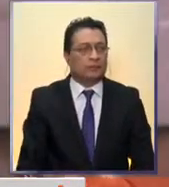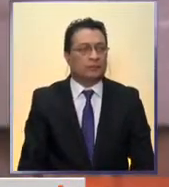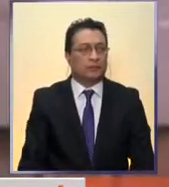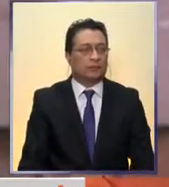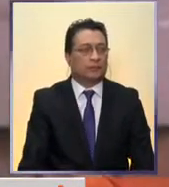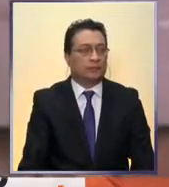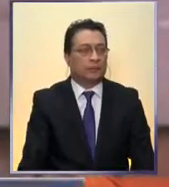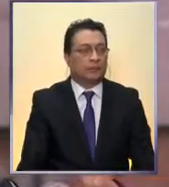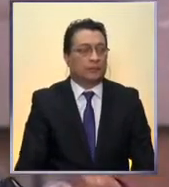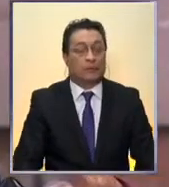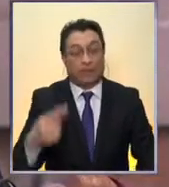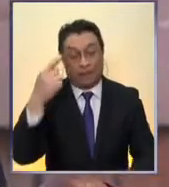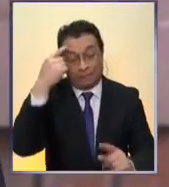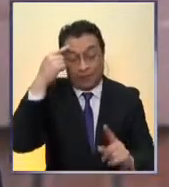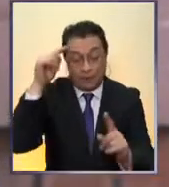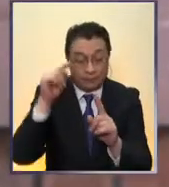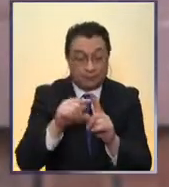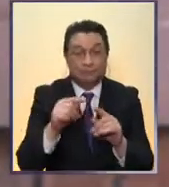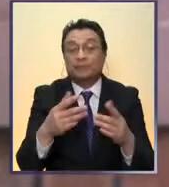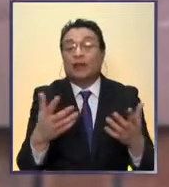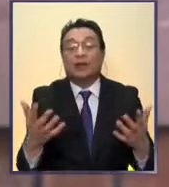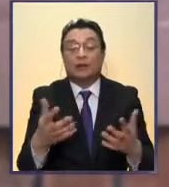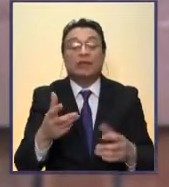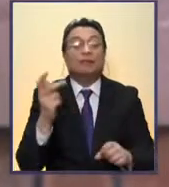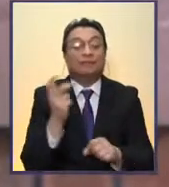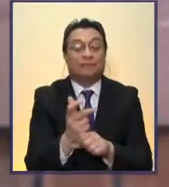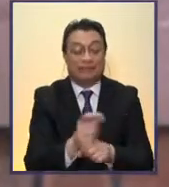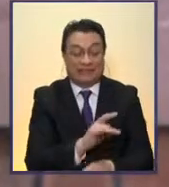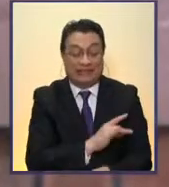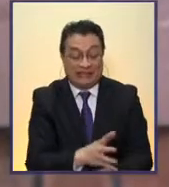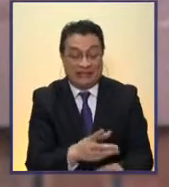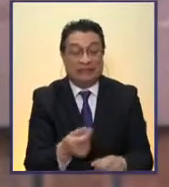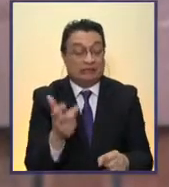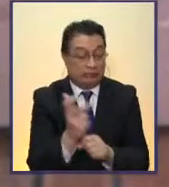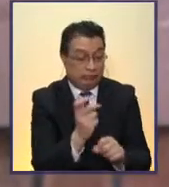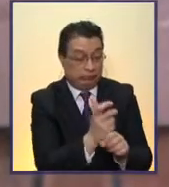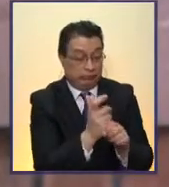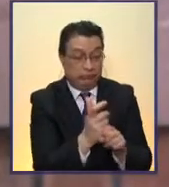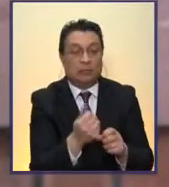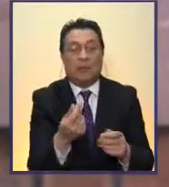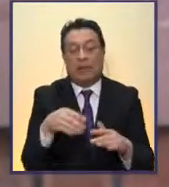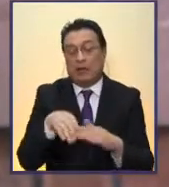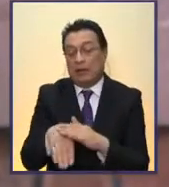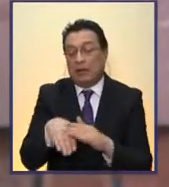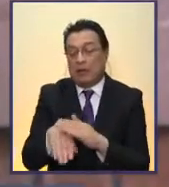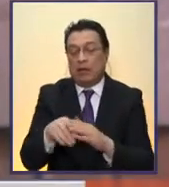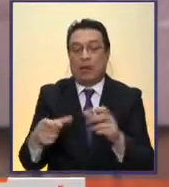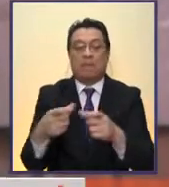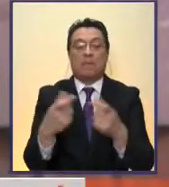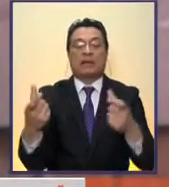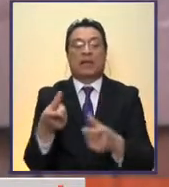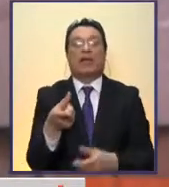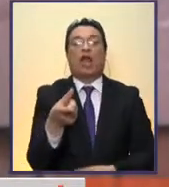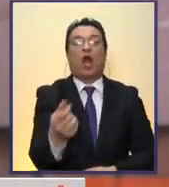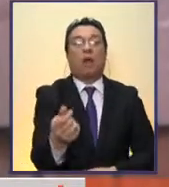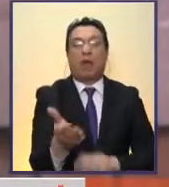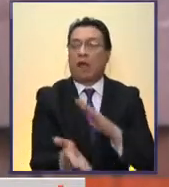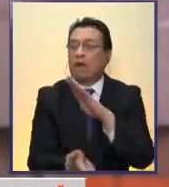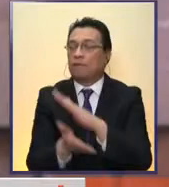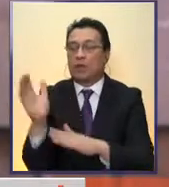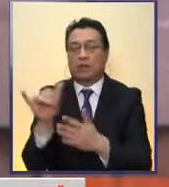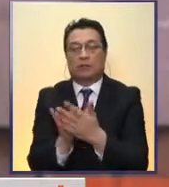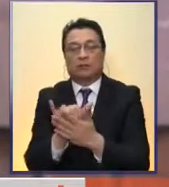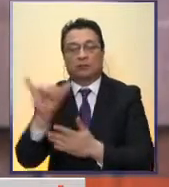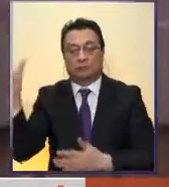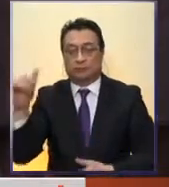La finalidad de la ejecución de los delitos en Chile era financiar los pasajes para salir al extranjero, situación que ya estaba en conocimiento de los detectives